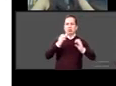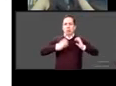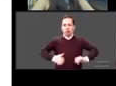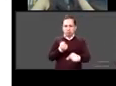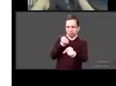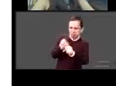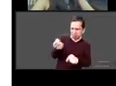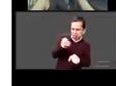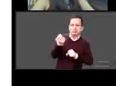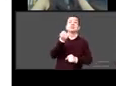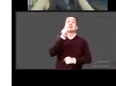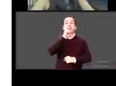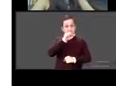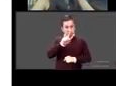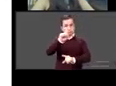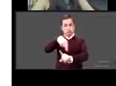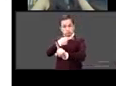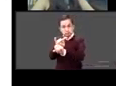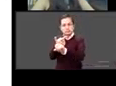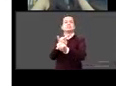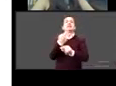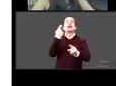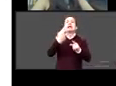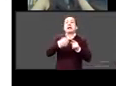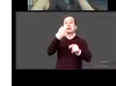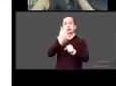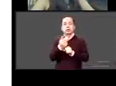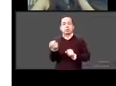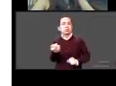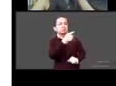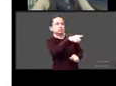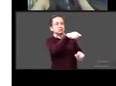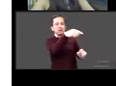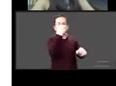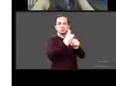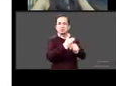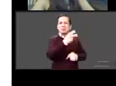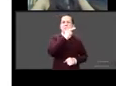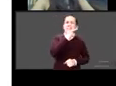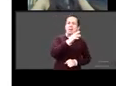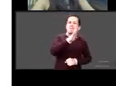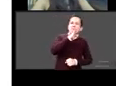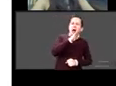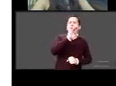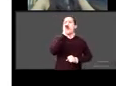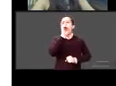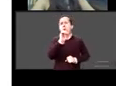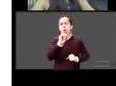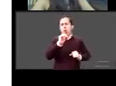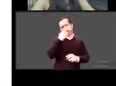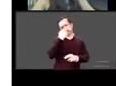encuentra, niño, niña, adolescente, se encuentra bajo la custodia de los padres, de un representante legal o de cualquier otra persona que lo tenga a su